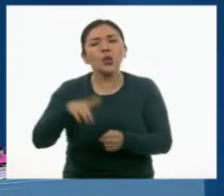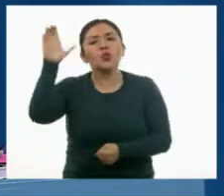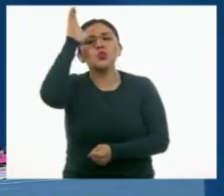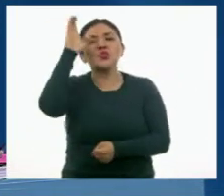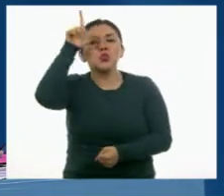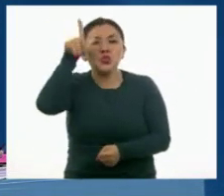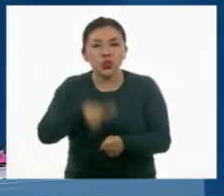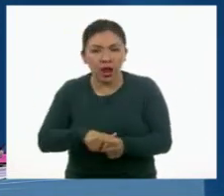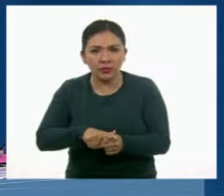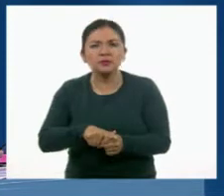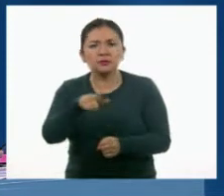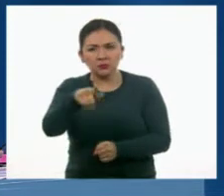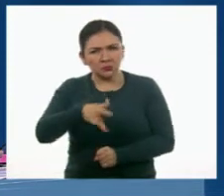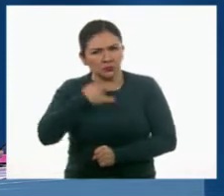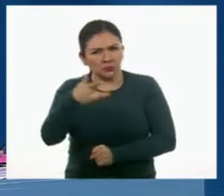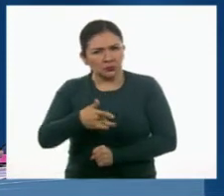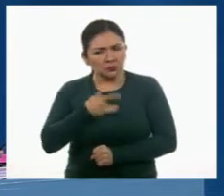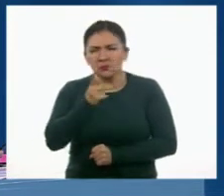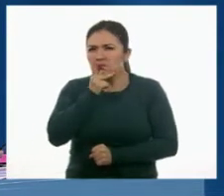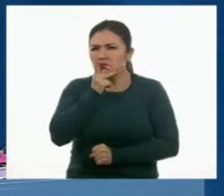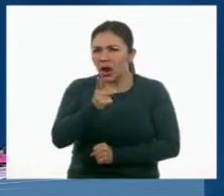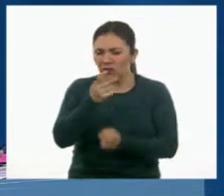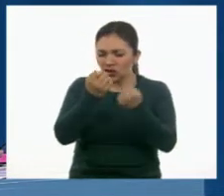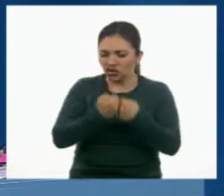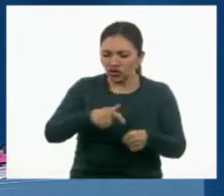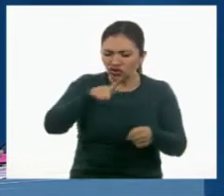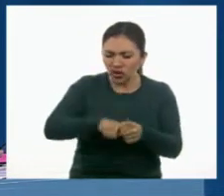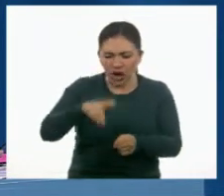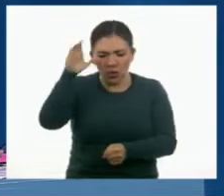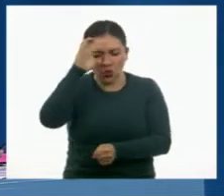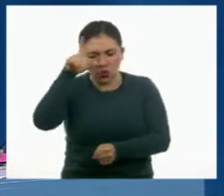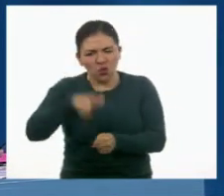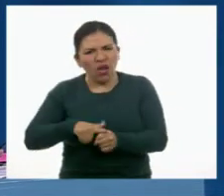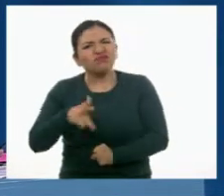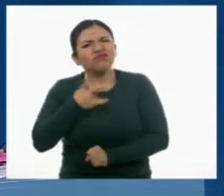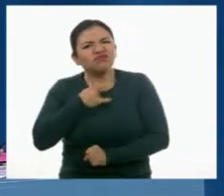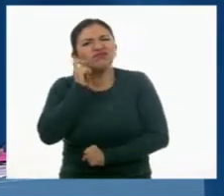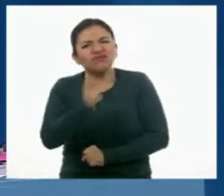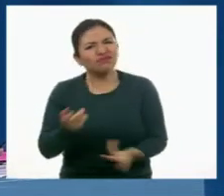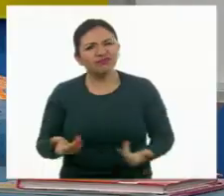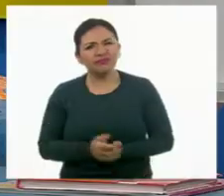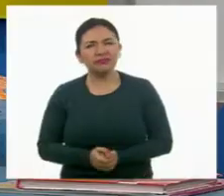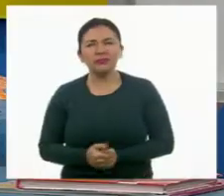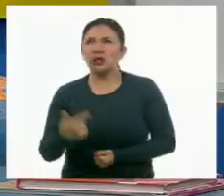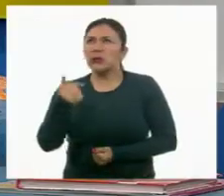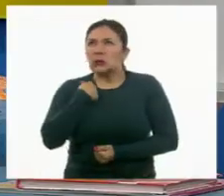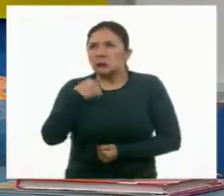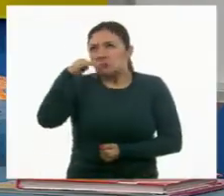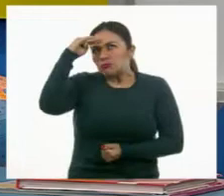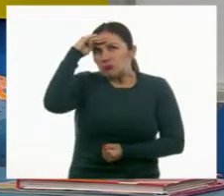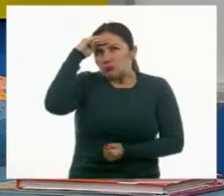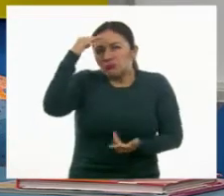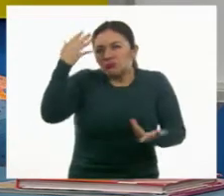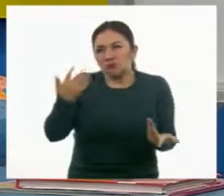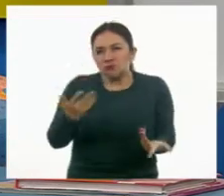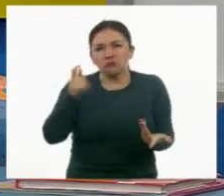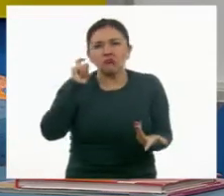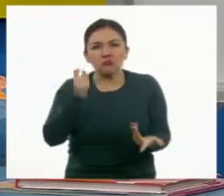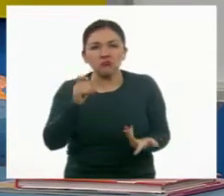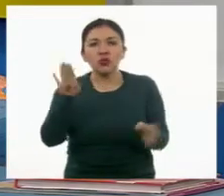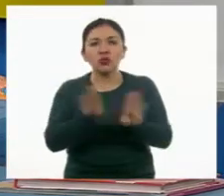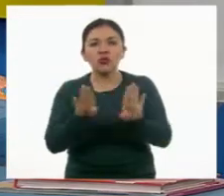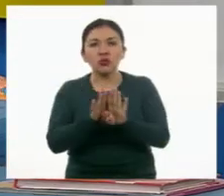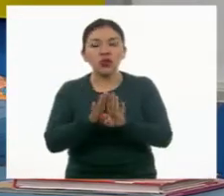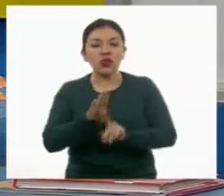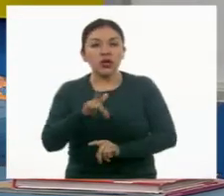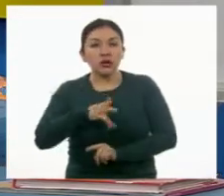cultural. ¿A qué te suenan esas palabras, María? Aspecto social y cultural. Me suena a que vamos